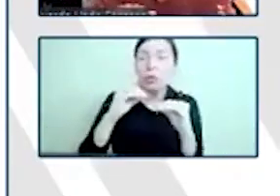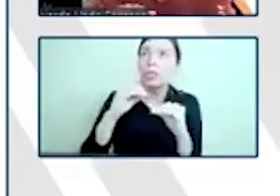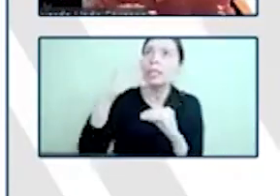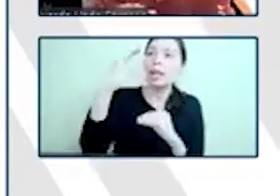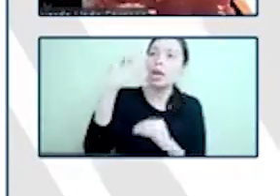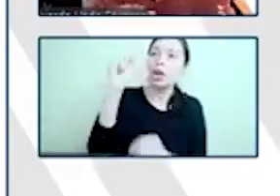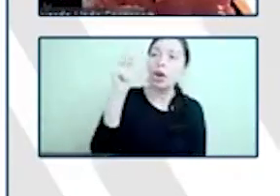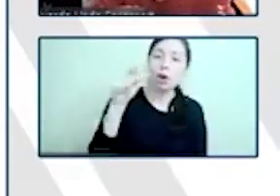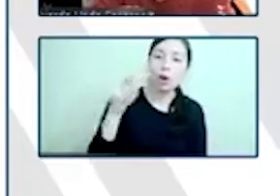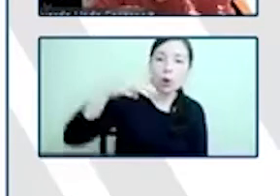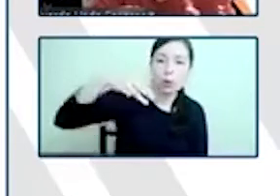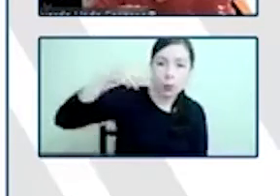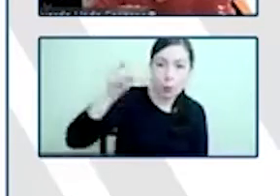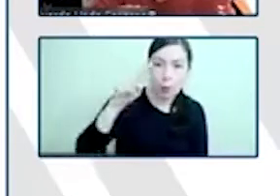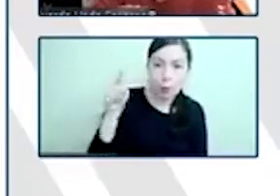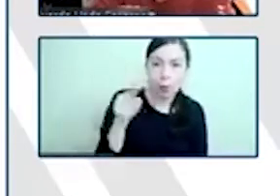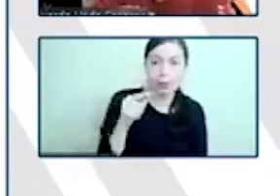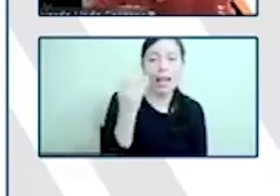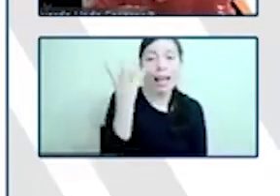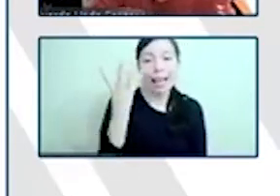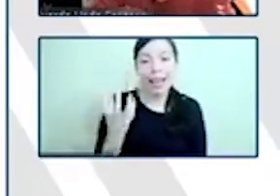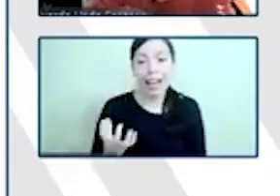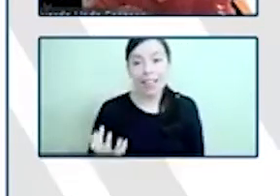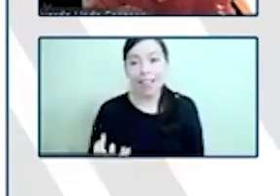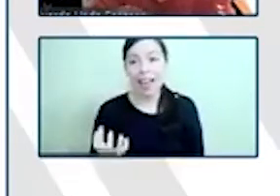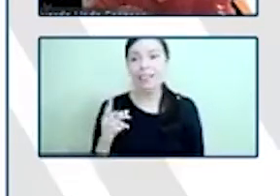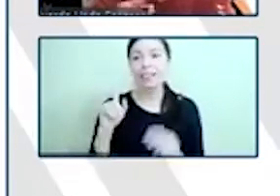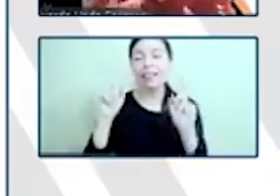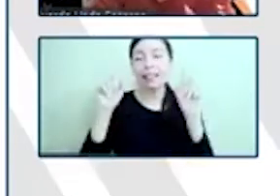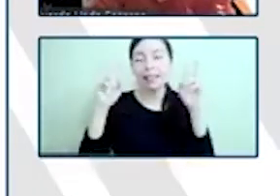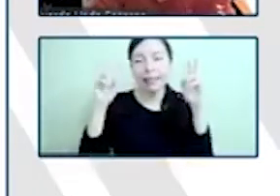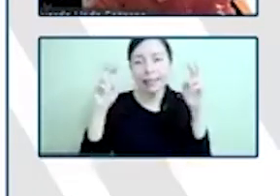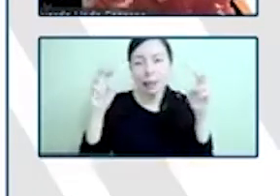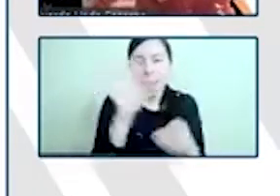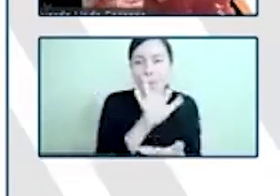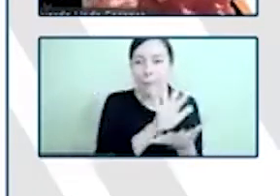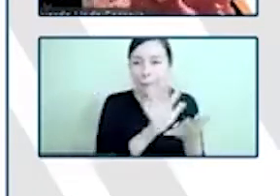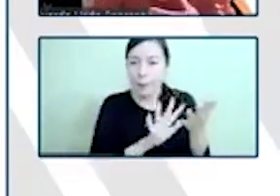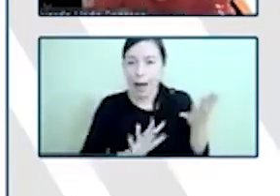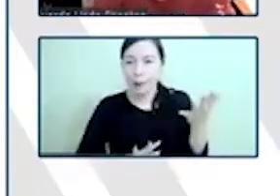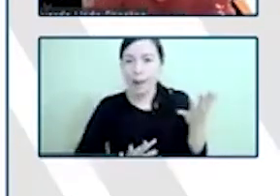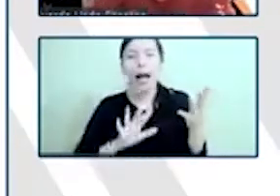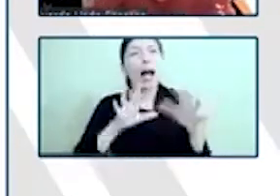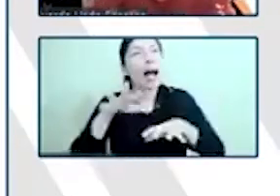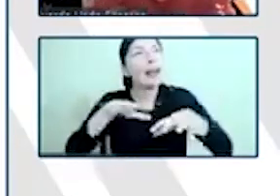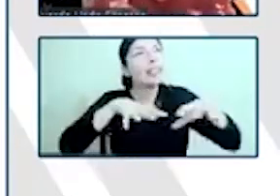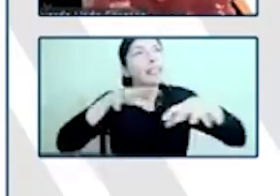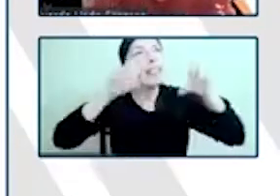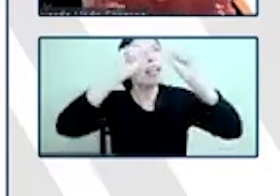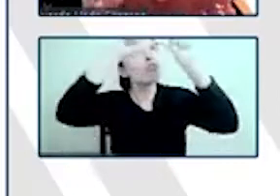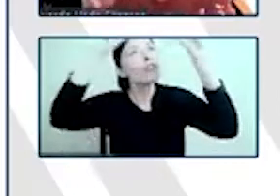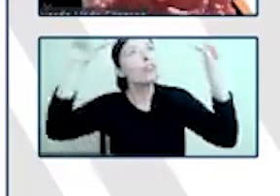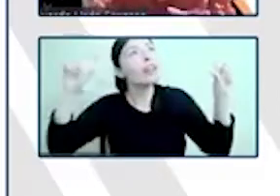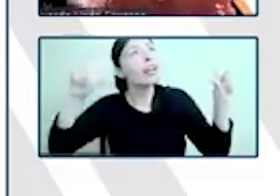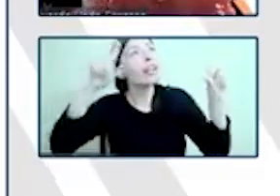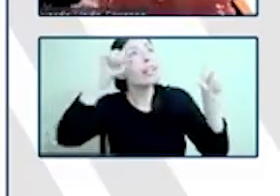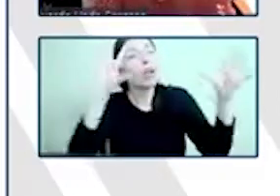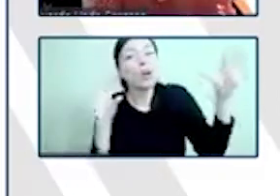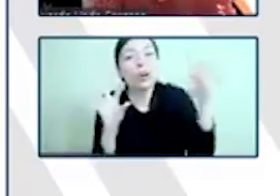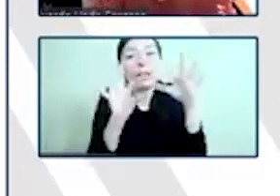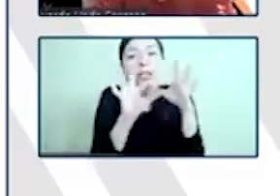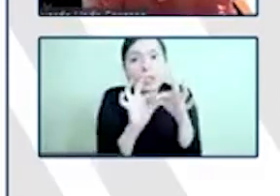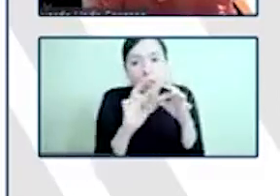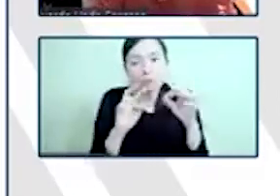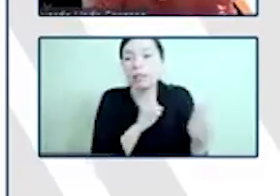temas de gravedad, hay temas de cartografía, hay temas de la actividad solar, todo lo cual tiene alguna conexión con